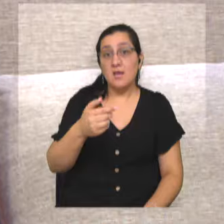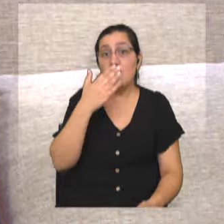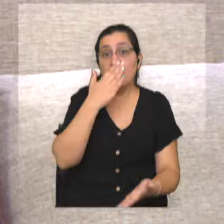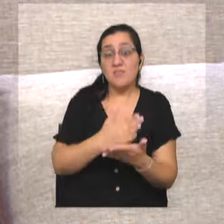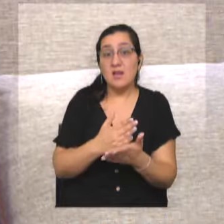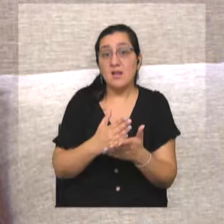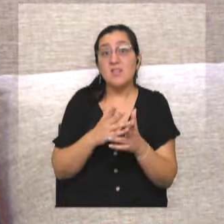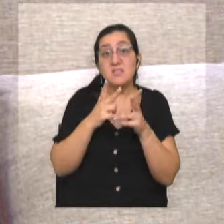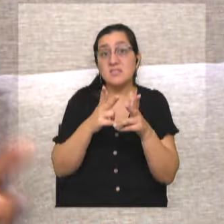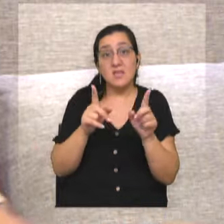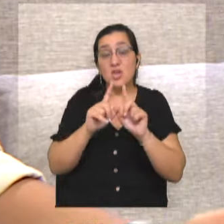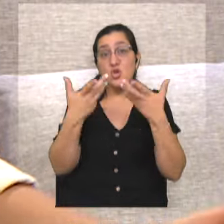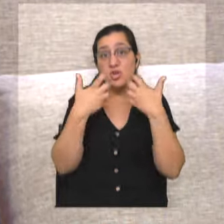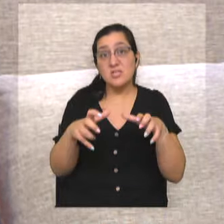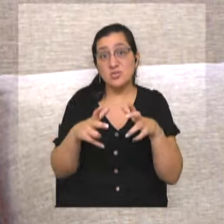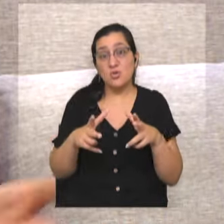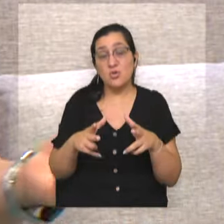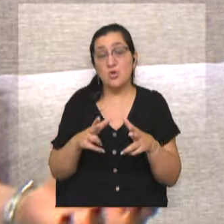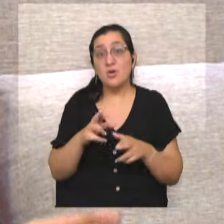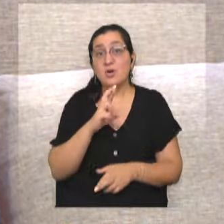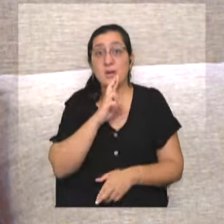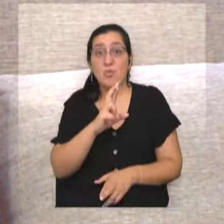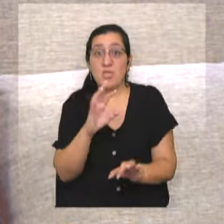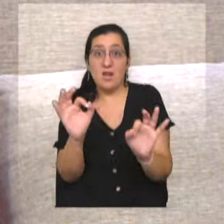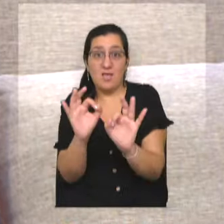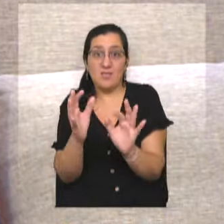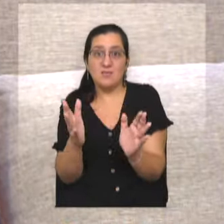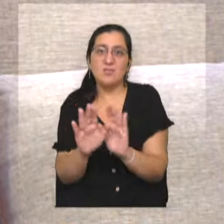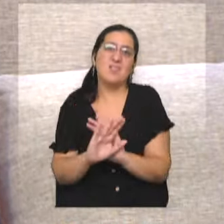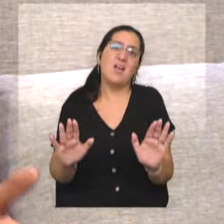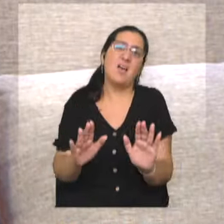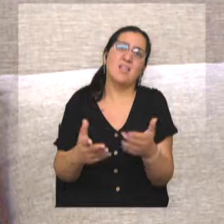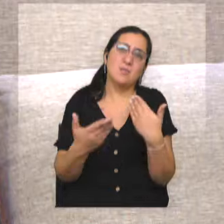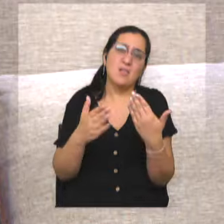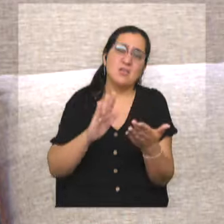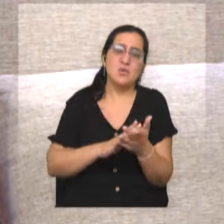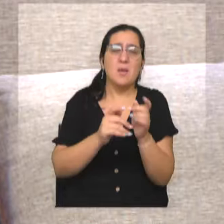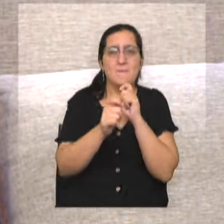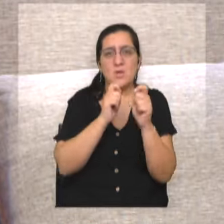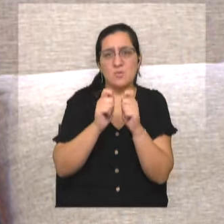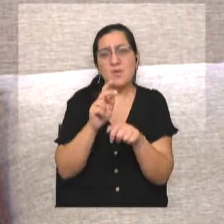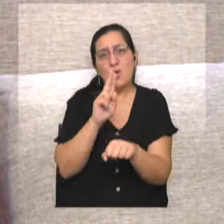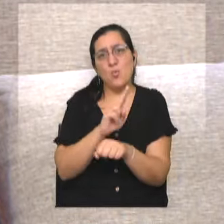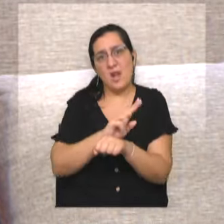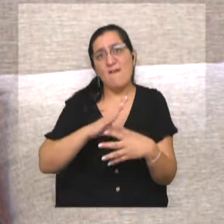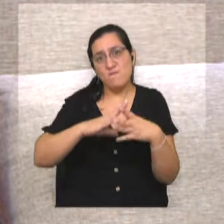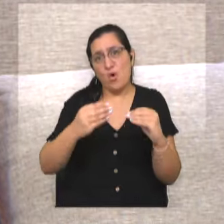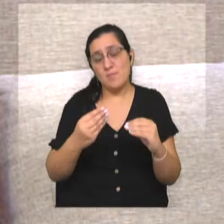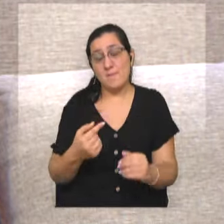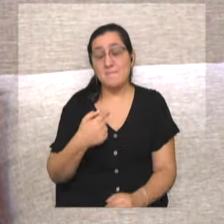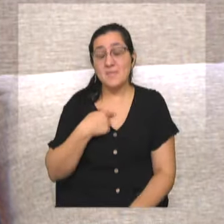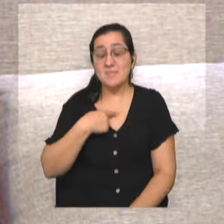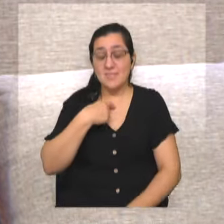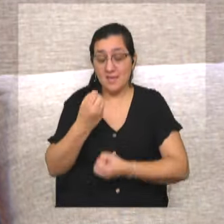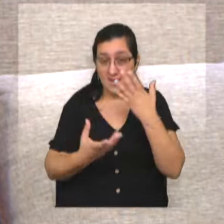eso, dar declaraciones, porque ve mala fe. Entonces, bueno, basta, che, gente, estamos hablando de periodismo, cuidemos un poquitito de las formas, ¿no? Mi descarga también